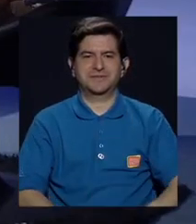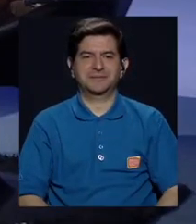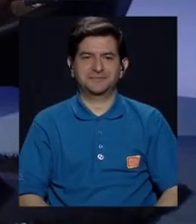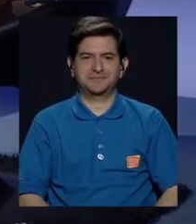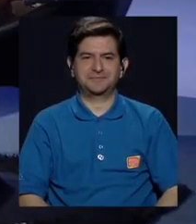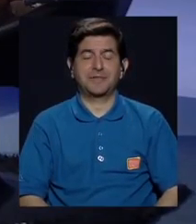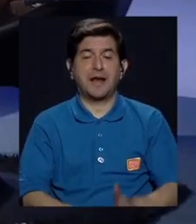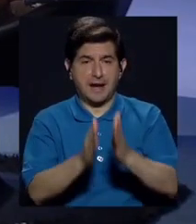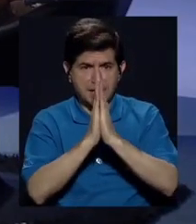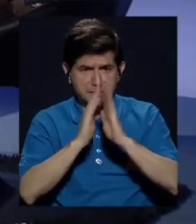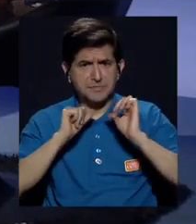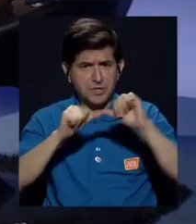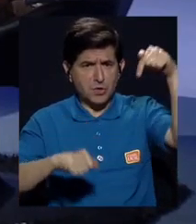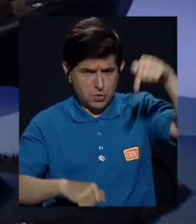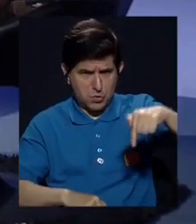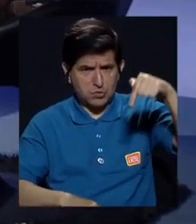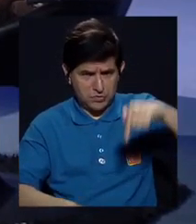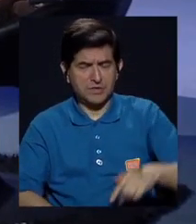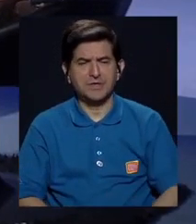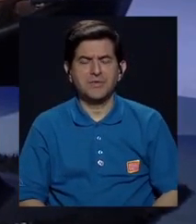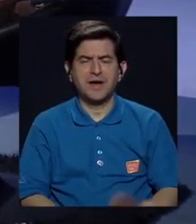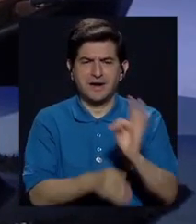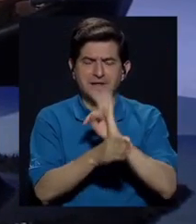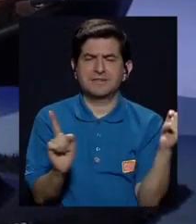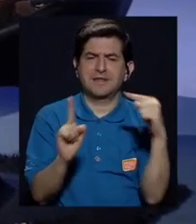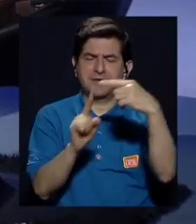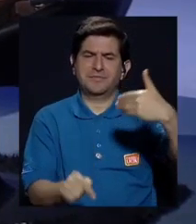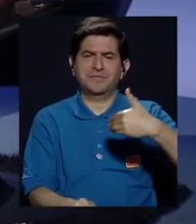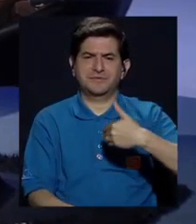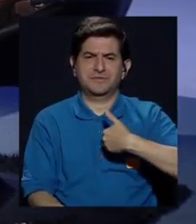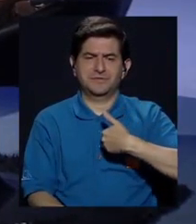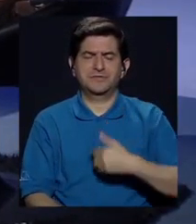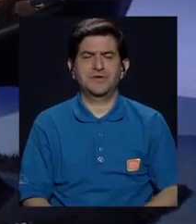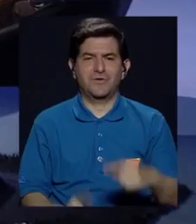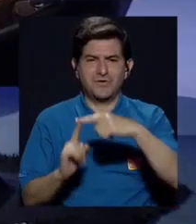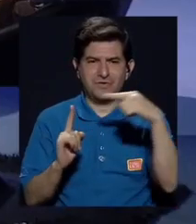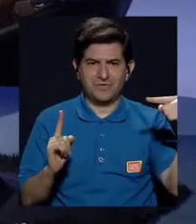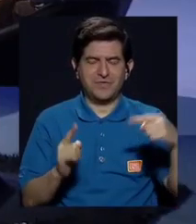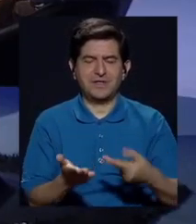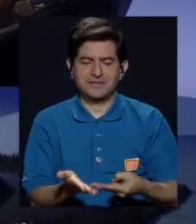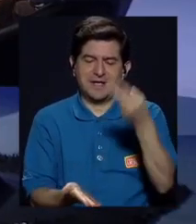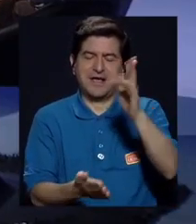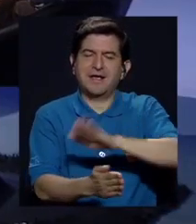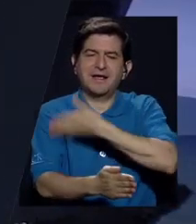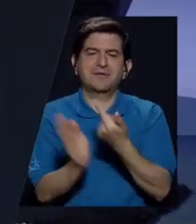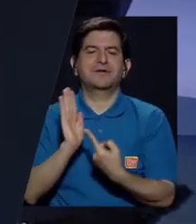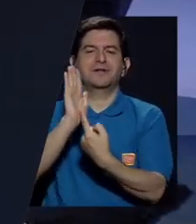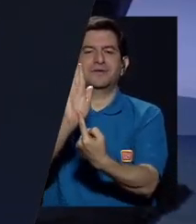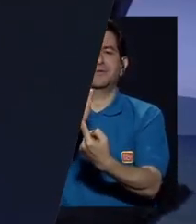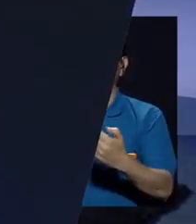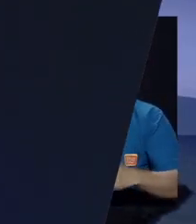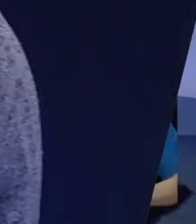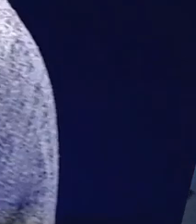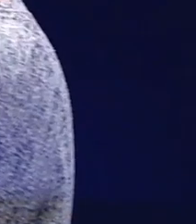Así que les pido que sigan con nosotros, estamos haciendo Televisión con Sentido desde El Valor de la Música.